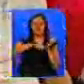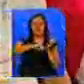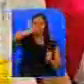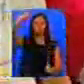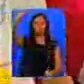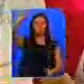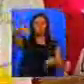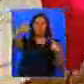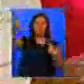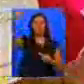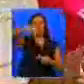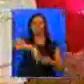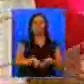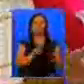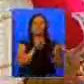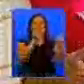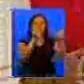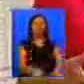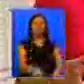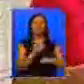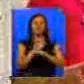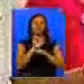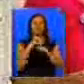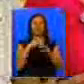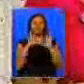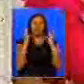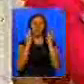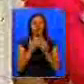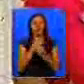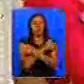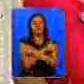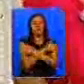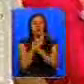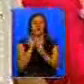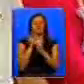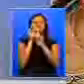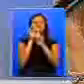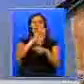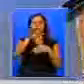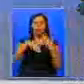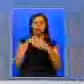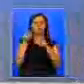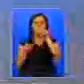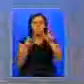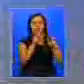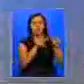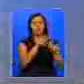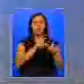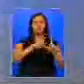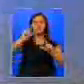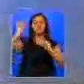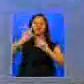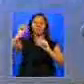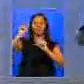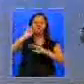para siempre. Todos tenemos un familiar migrante. Mi saludo especial a todos los ciudadanos y ciudadanas migrantes alrededor del